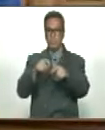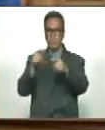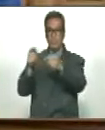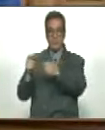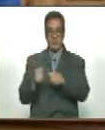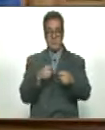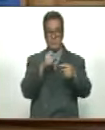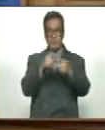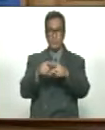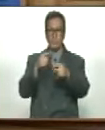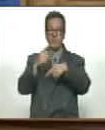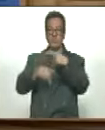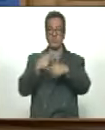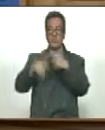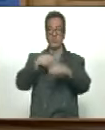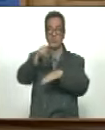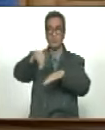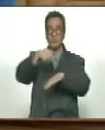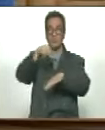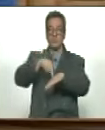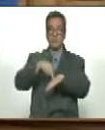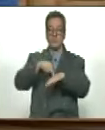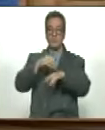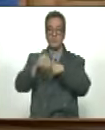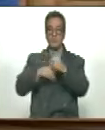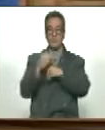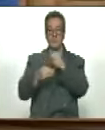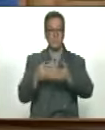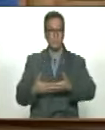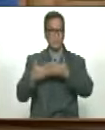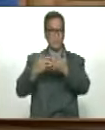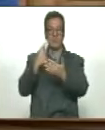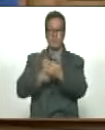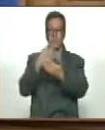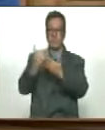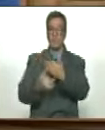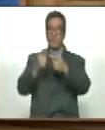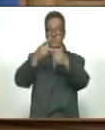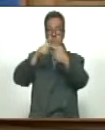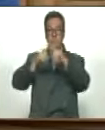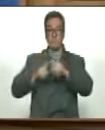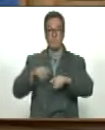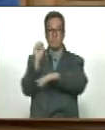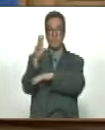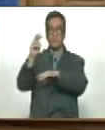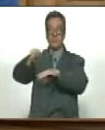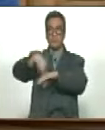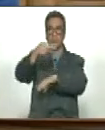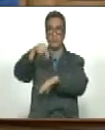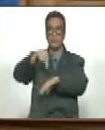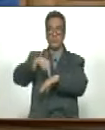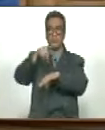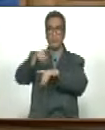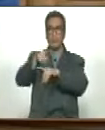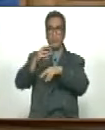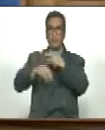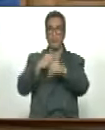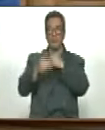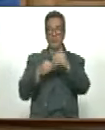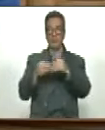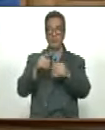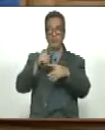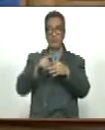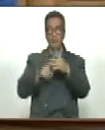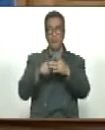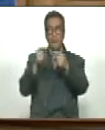Economía, Finanzas y Desarrollo Nacional, mediante el cual remiten el proyecto de presupuesto de la Asamblea Nacional correspondiente al